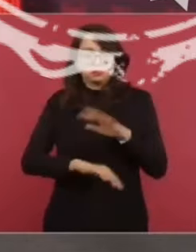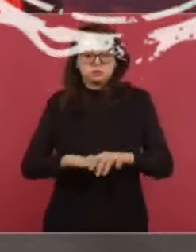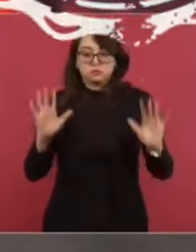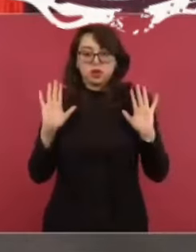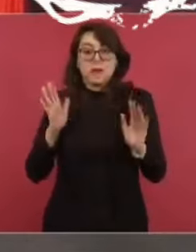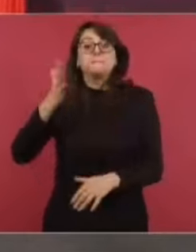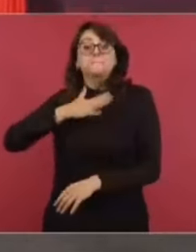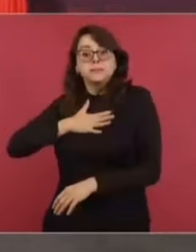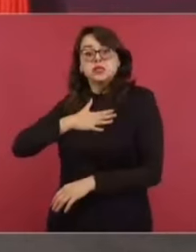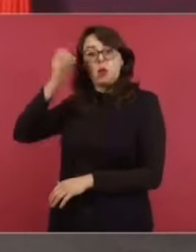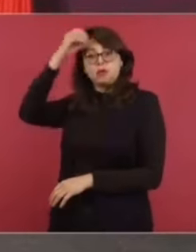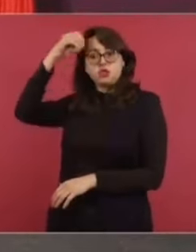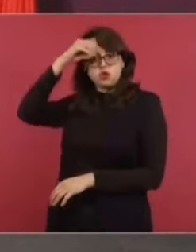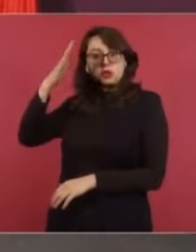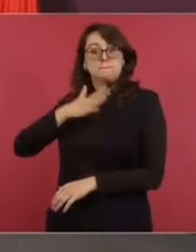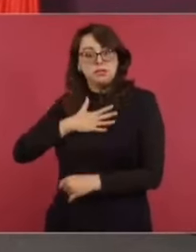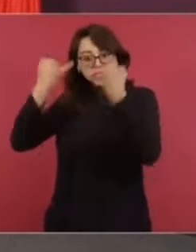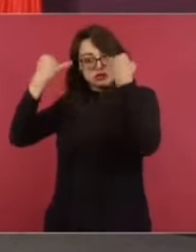Yo ya entregué el bastón de mando